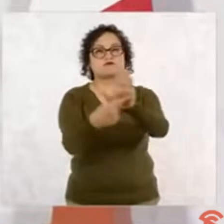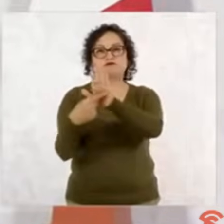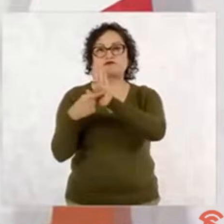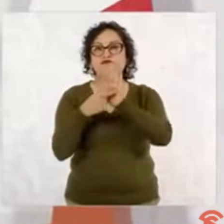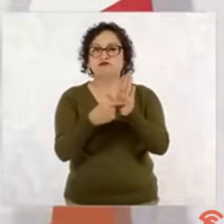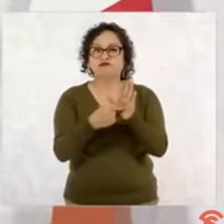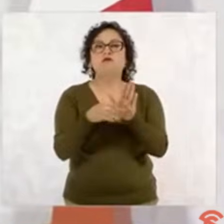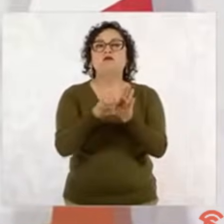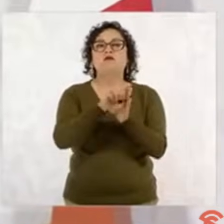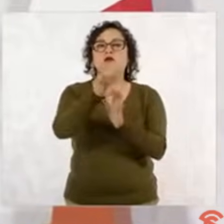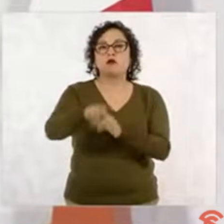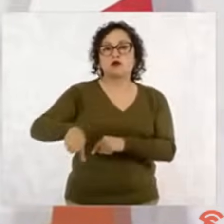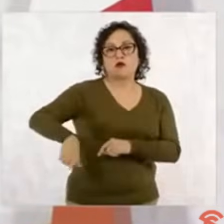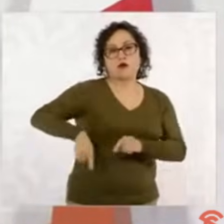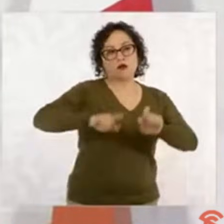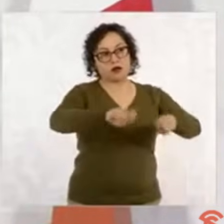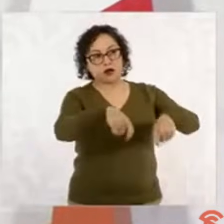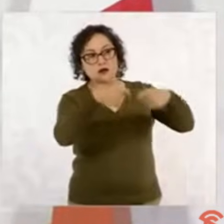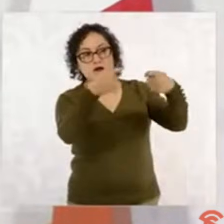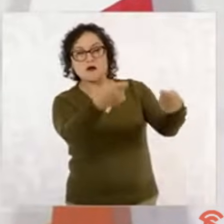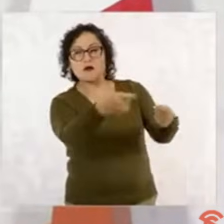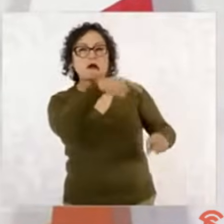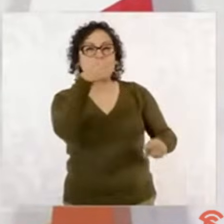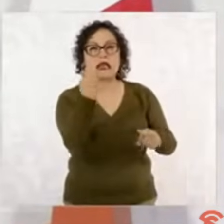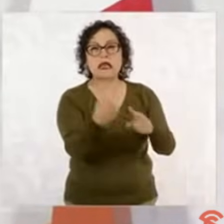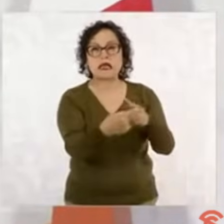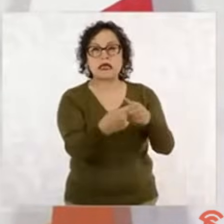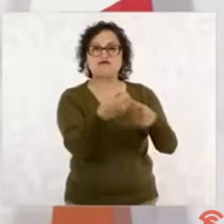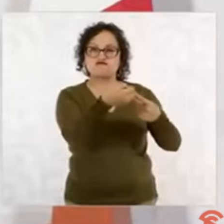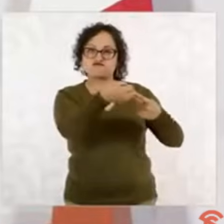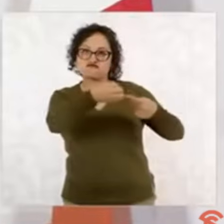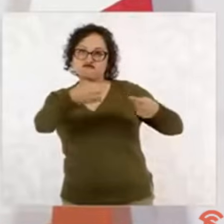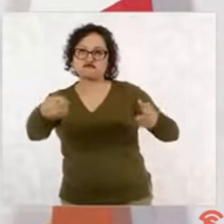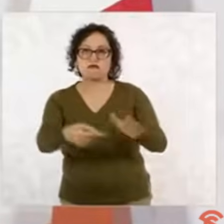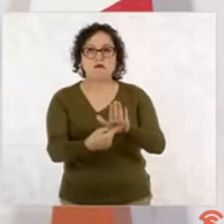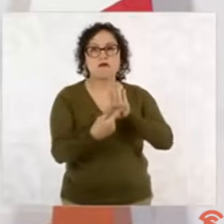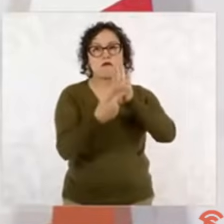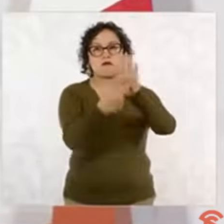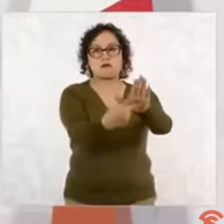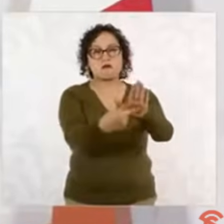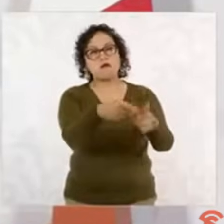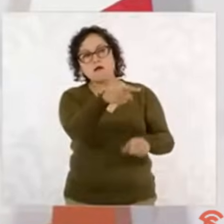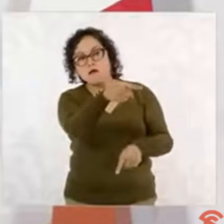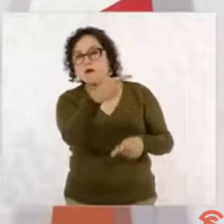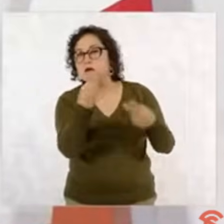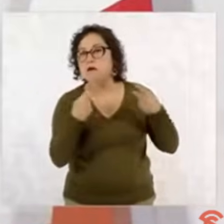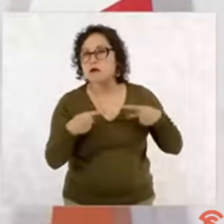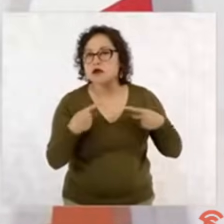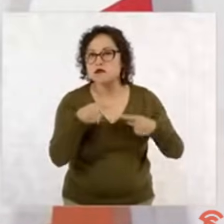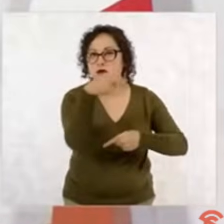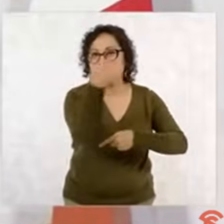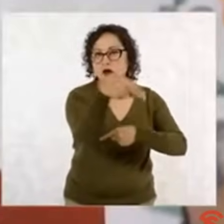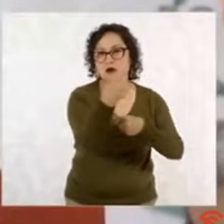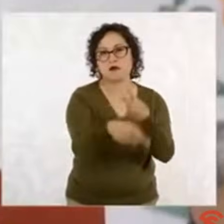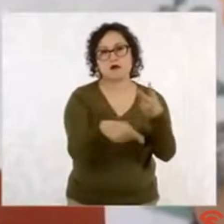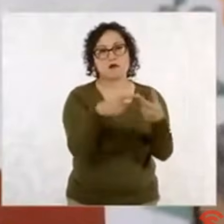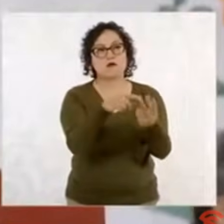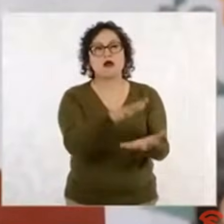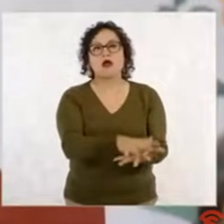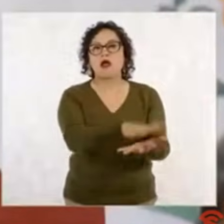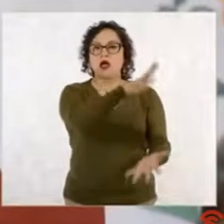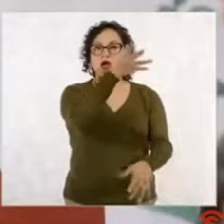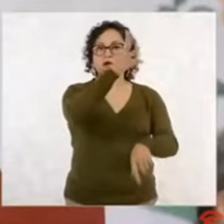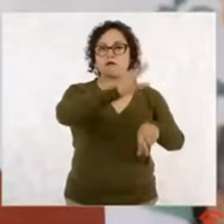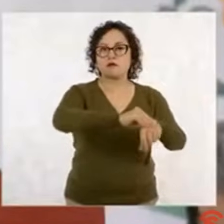que se tienen otorgadas en las distintas regiones del país, quiénes son los beneficiarios, cuál es el volumen que tienen otorgado y cómo